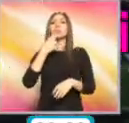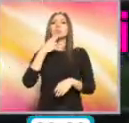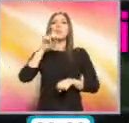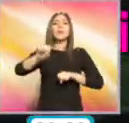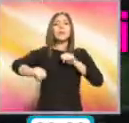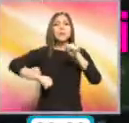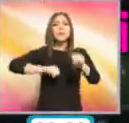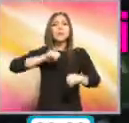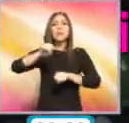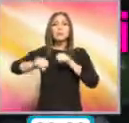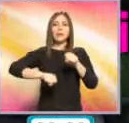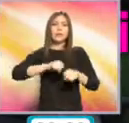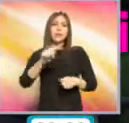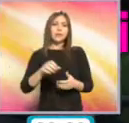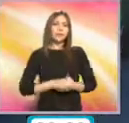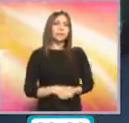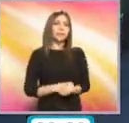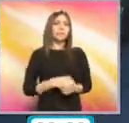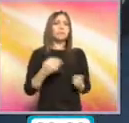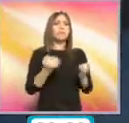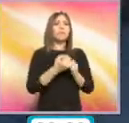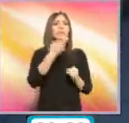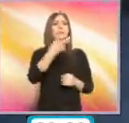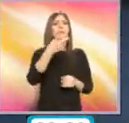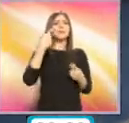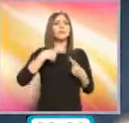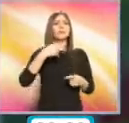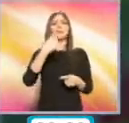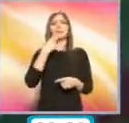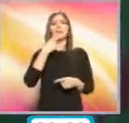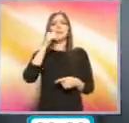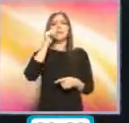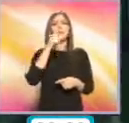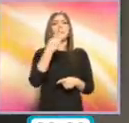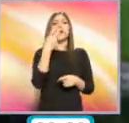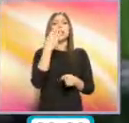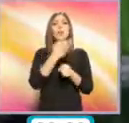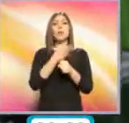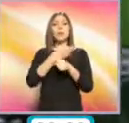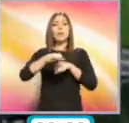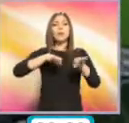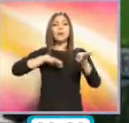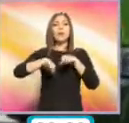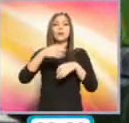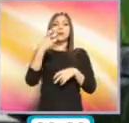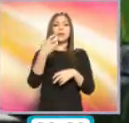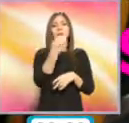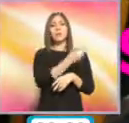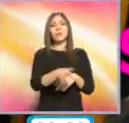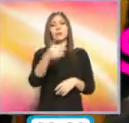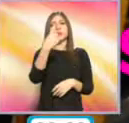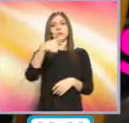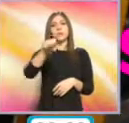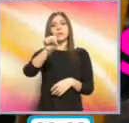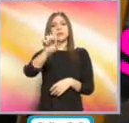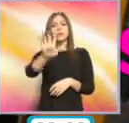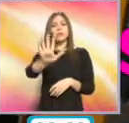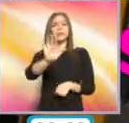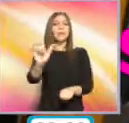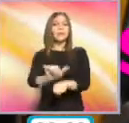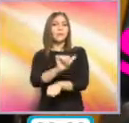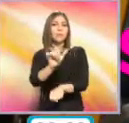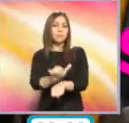bicicleta y que responde a esta demanda. Lo estamos trabajando en específico en estas 165